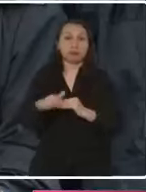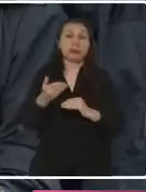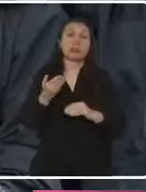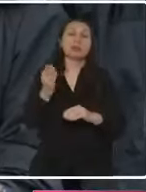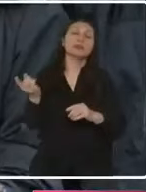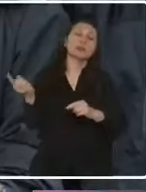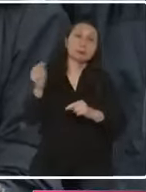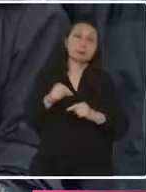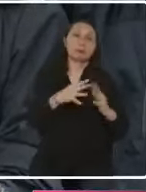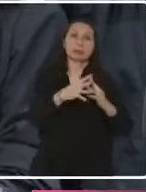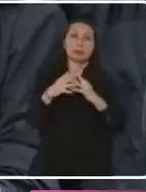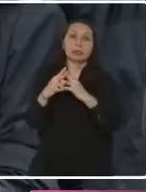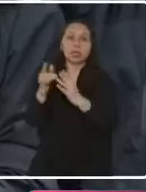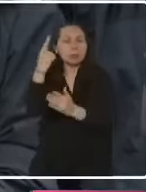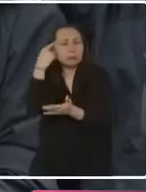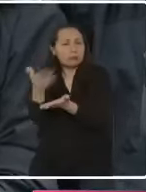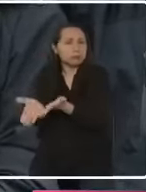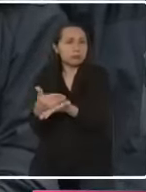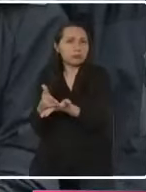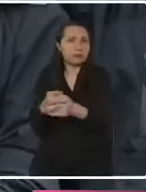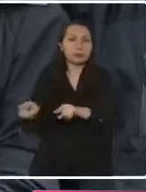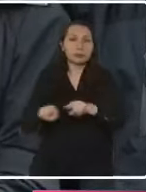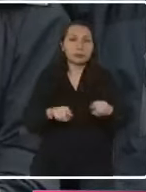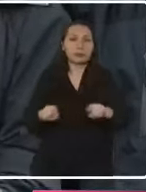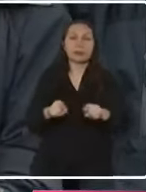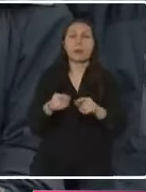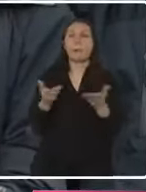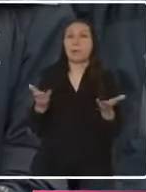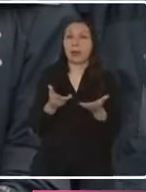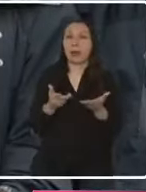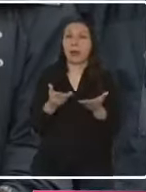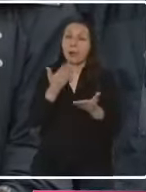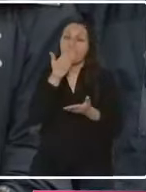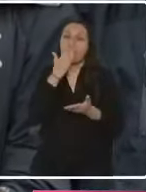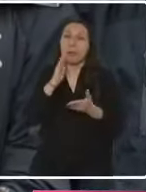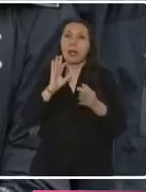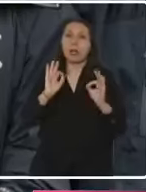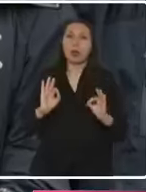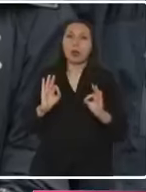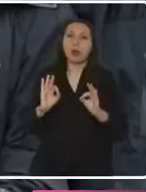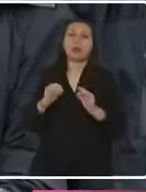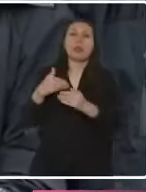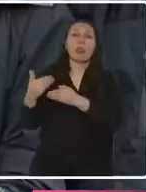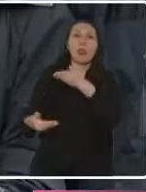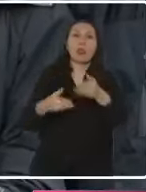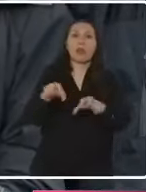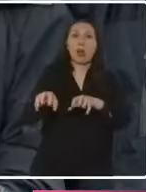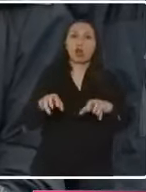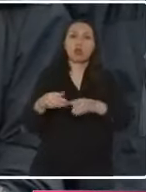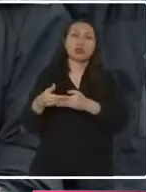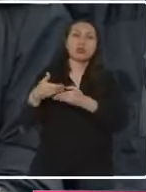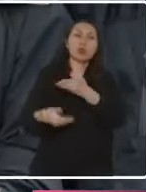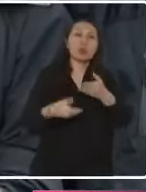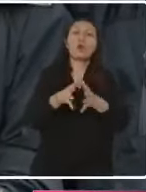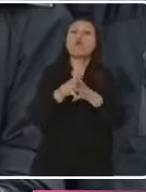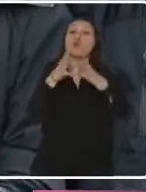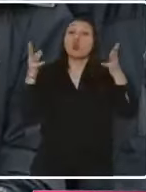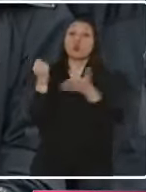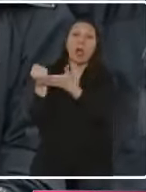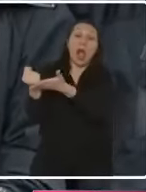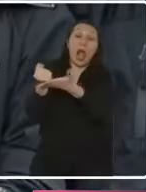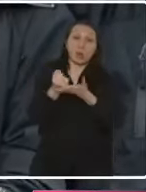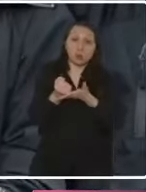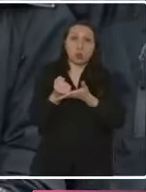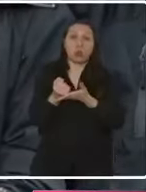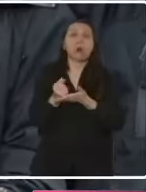personal militar en la gestión logística para mejorar la cadena de suministros. Está llegando mucha ayuda, esa ayuda